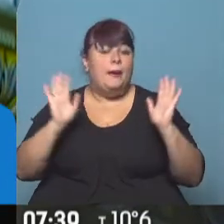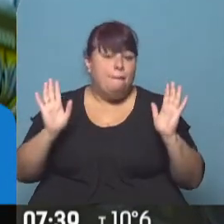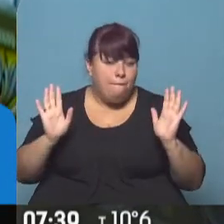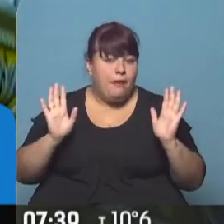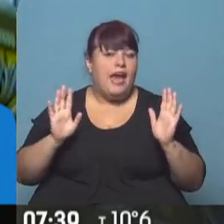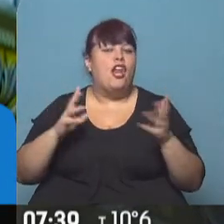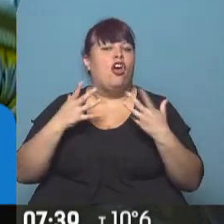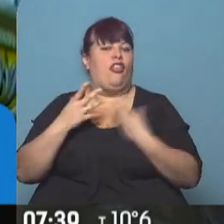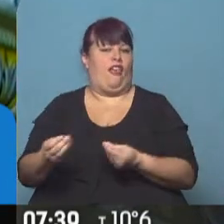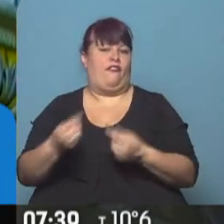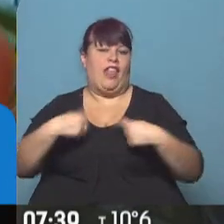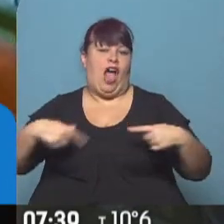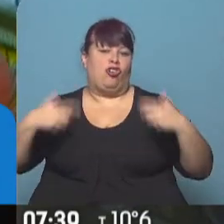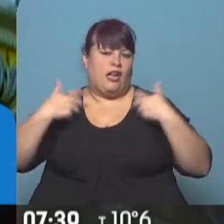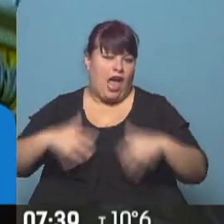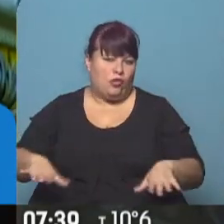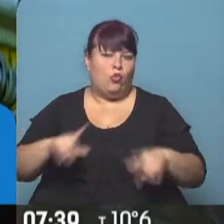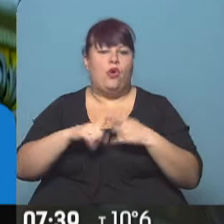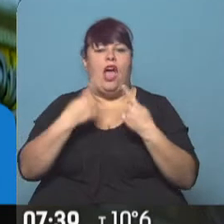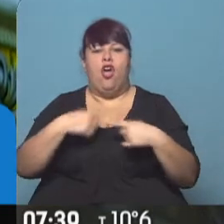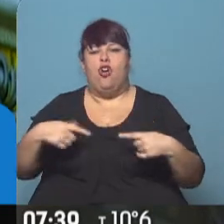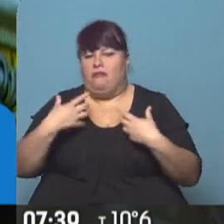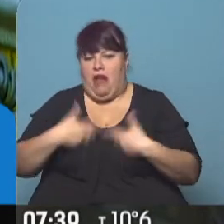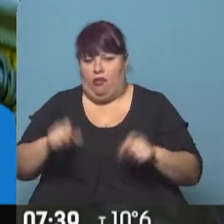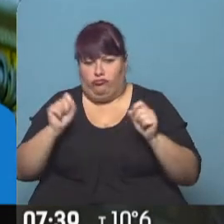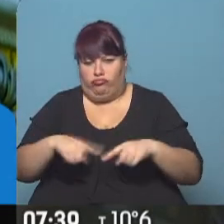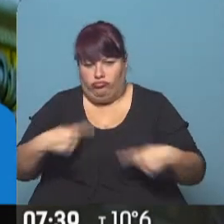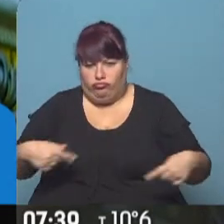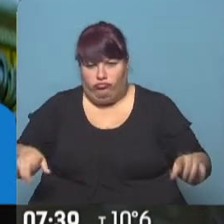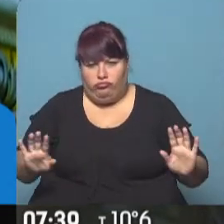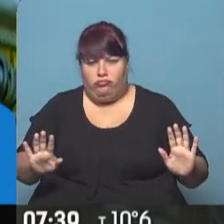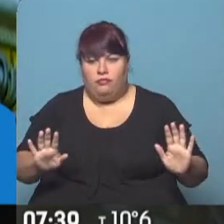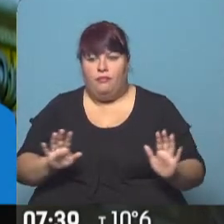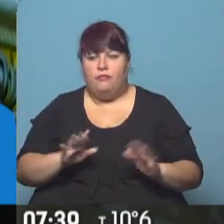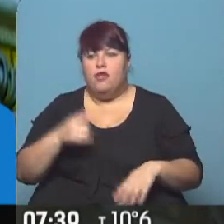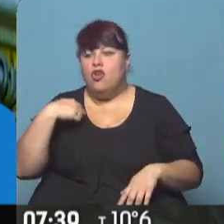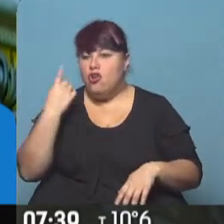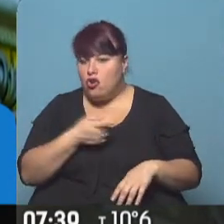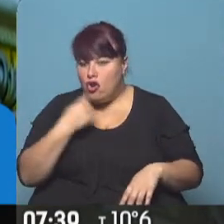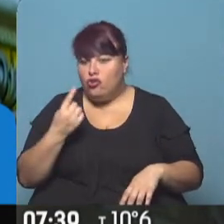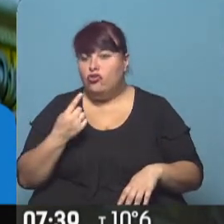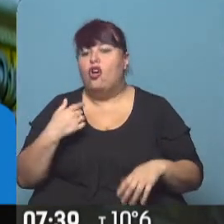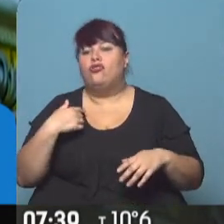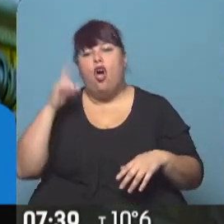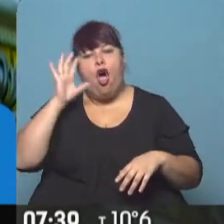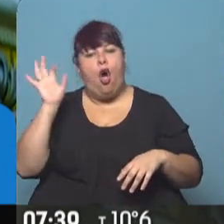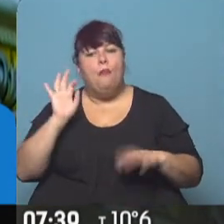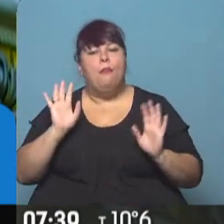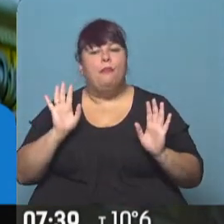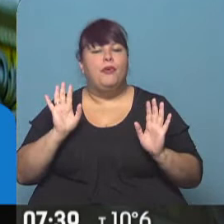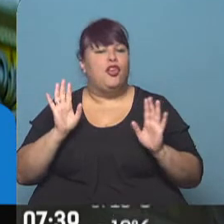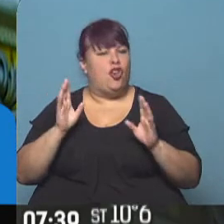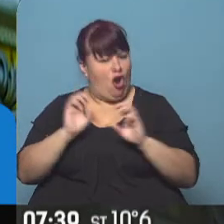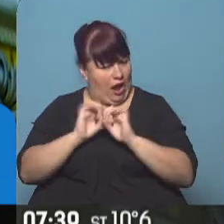con defensa de los bienes naturales, los recursos naturales. Nosotros tenemos posiciones muy,